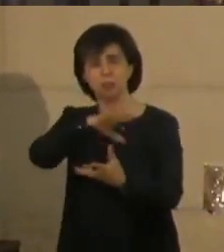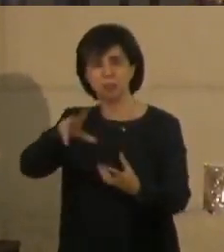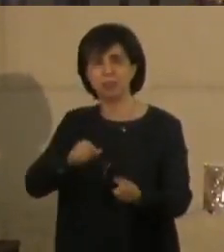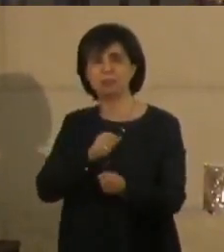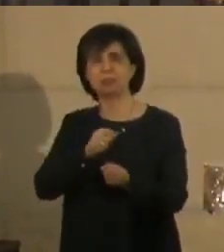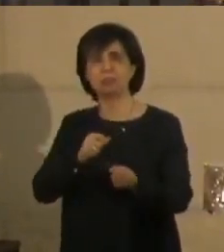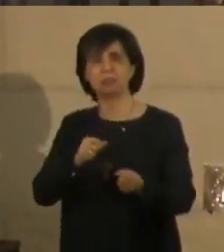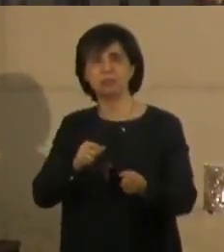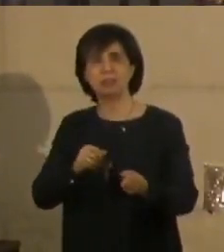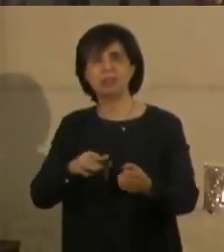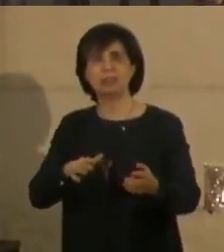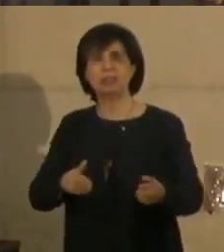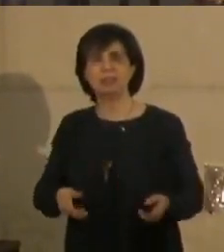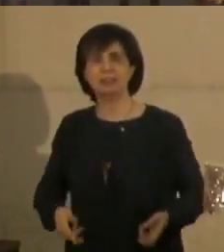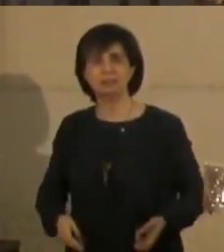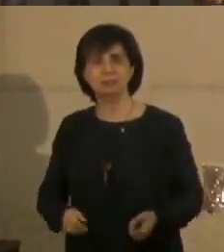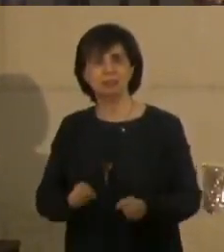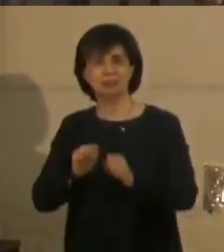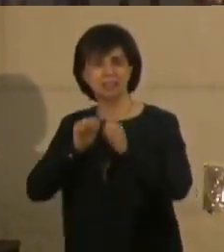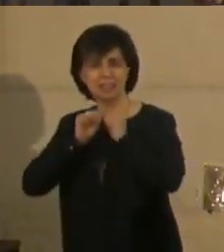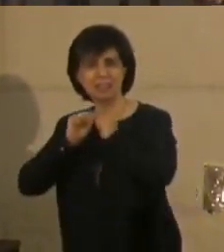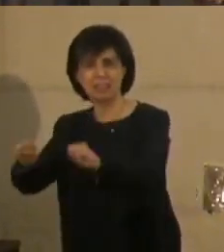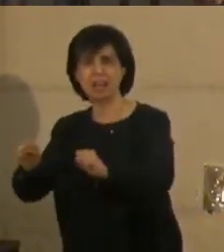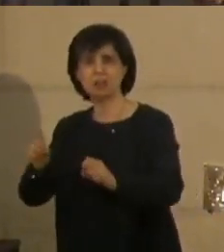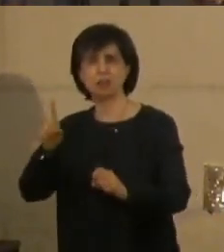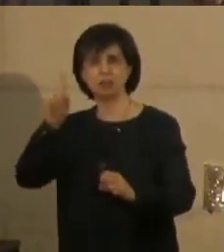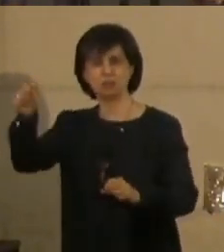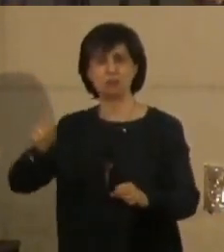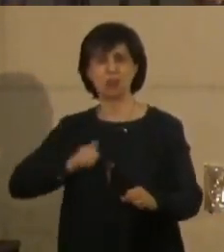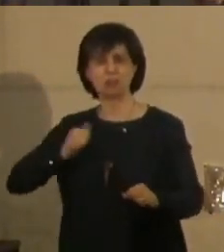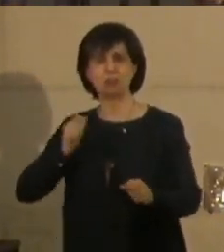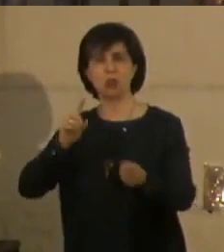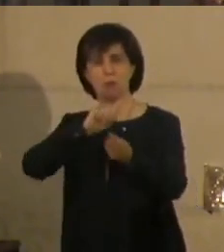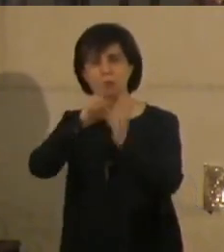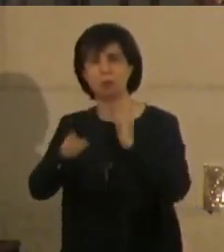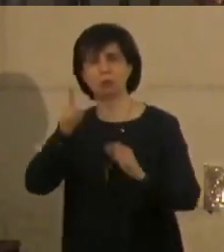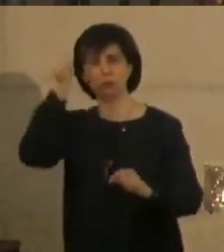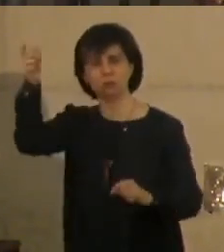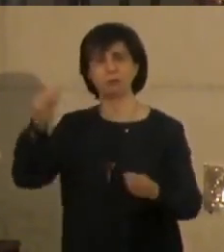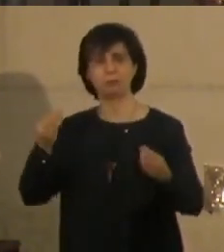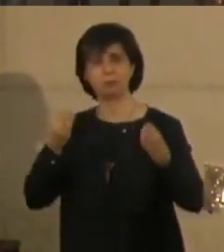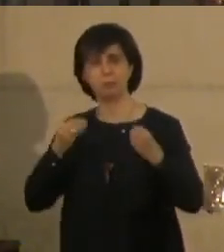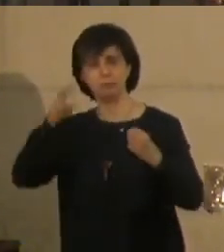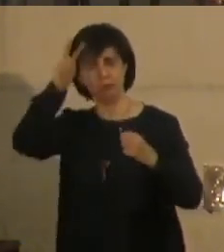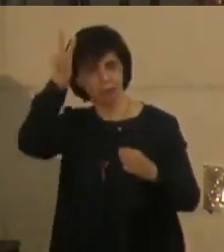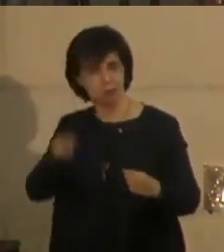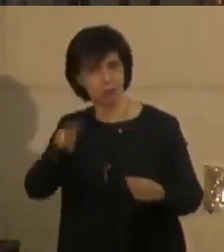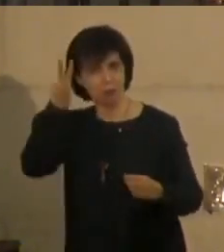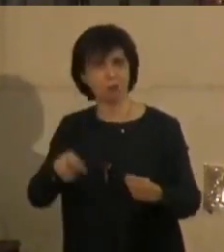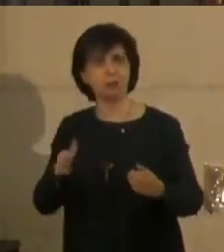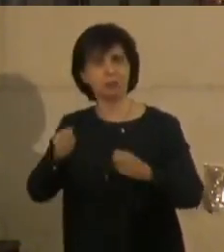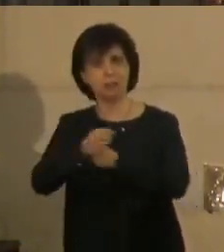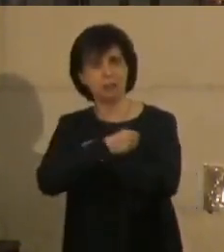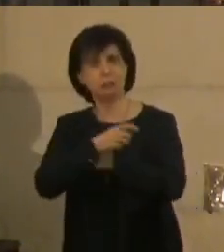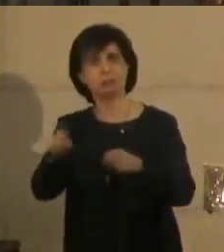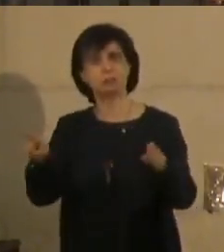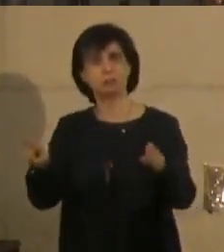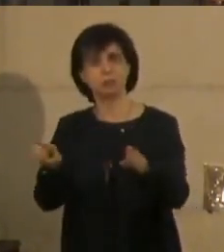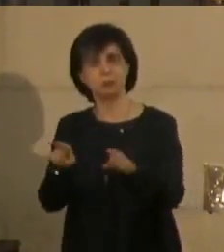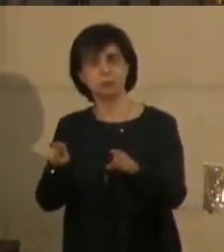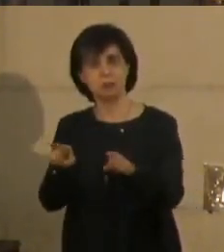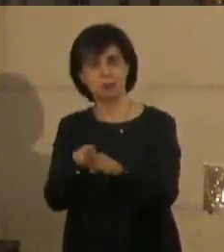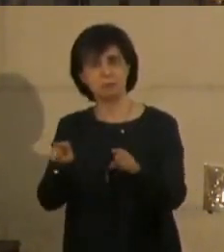dejaros de ídolos, convertíos al Dios vivo y verdadero. Queridos hermanos, ¿cuántos